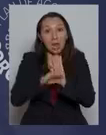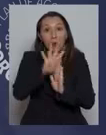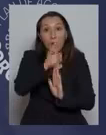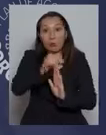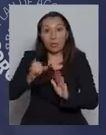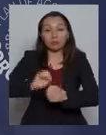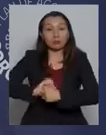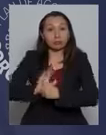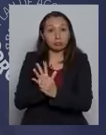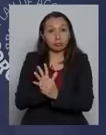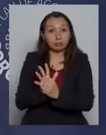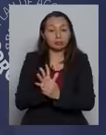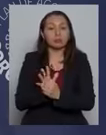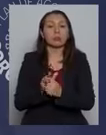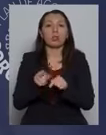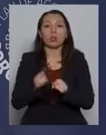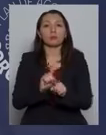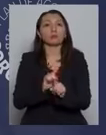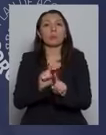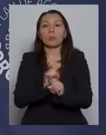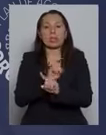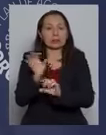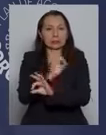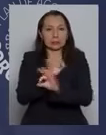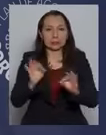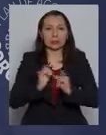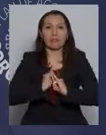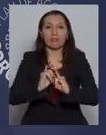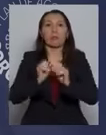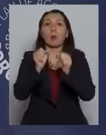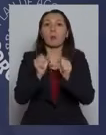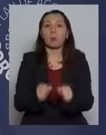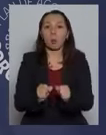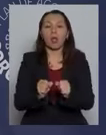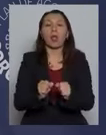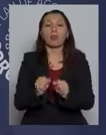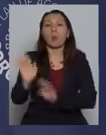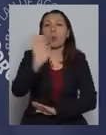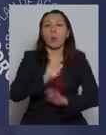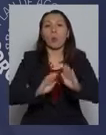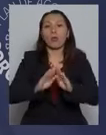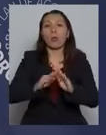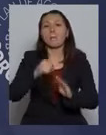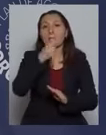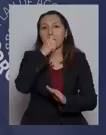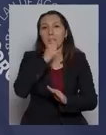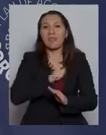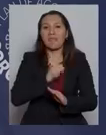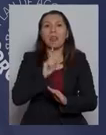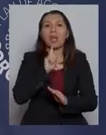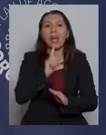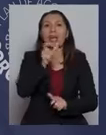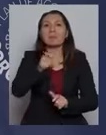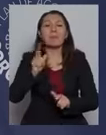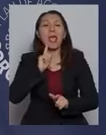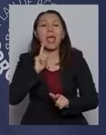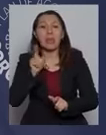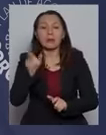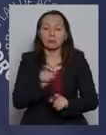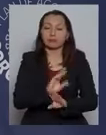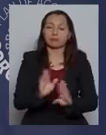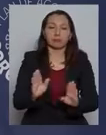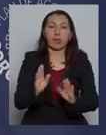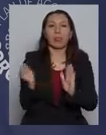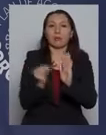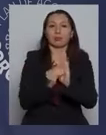con COVID-19 no se ha informado para poder resguardar la privacidad de esas personas. Por lo tanto,